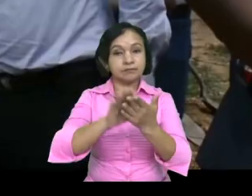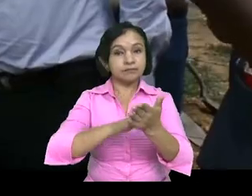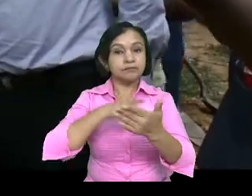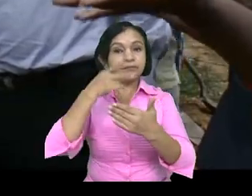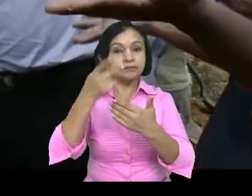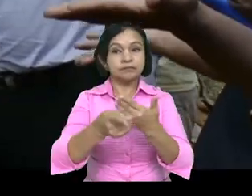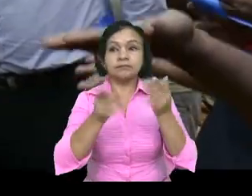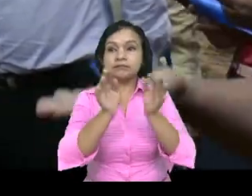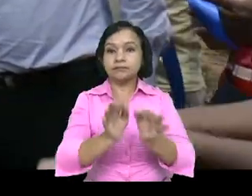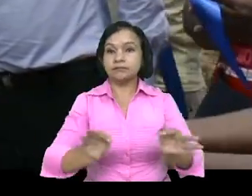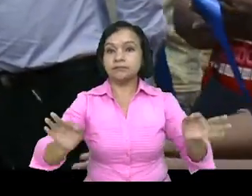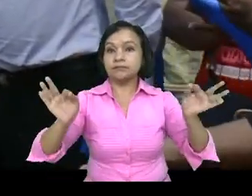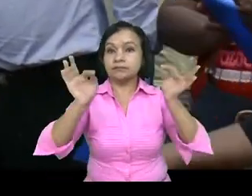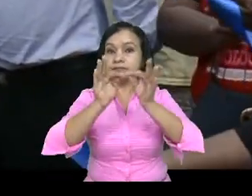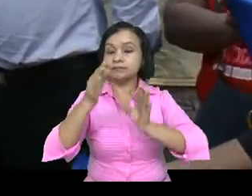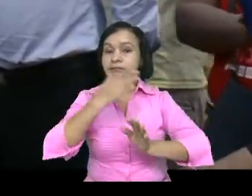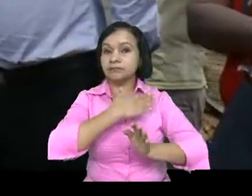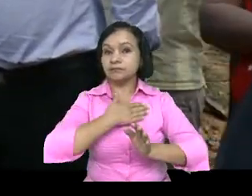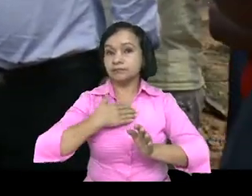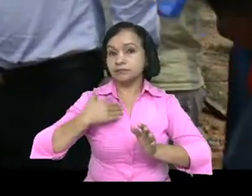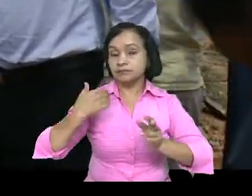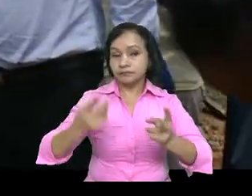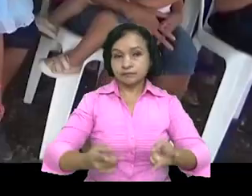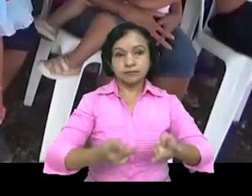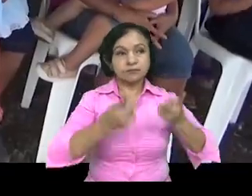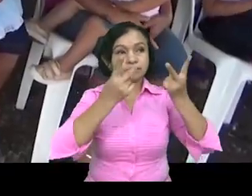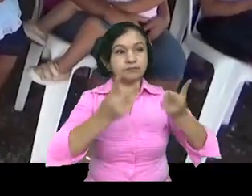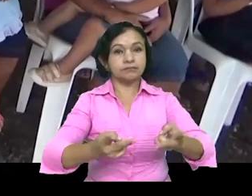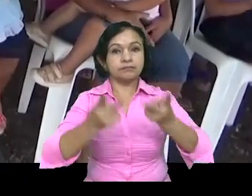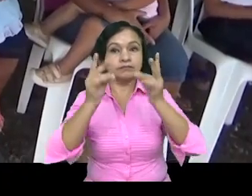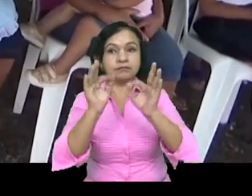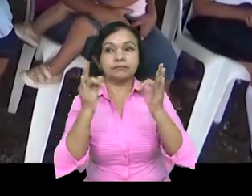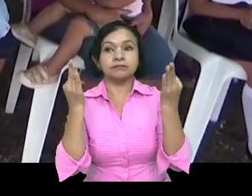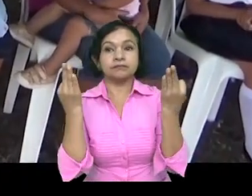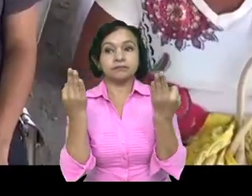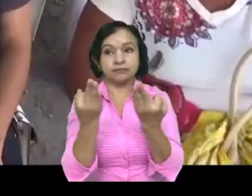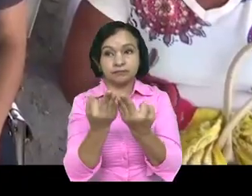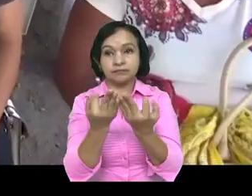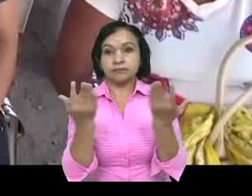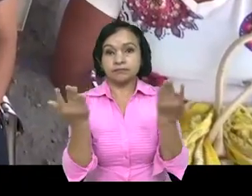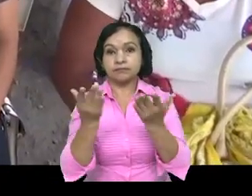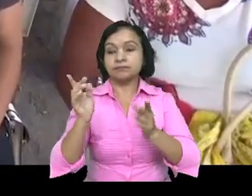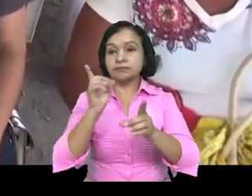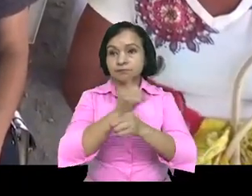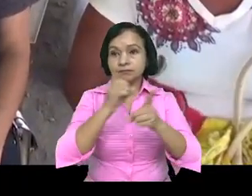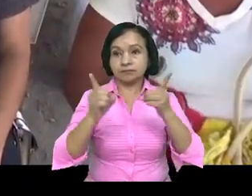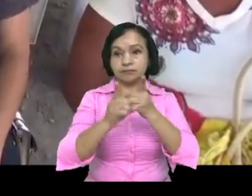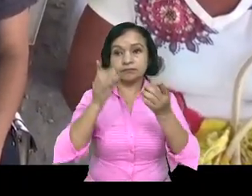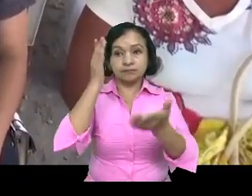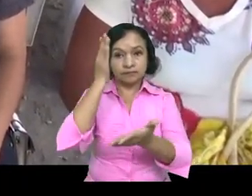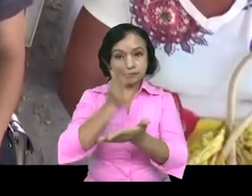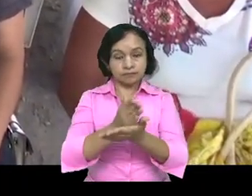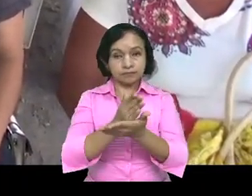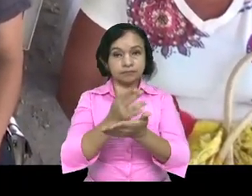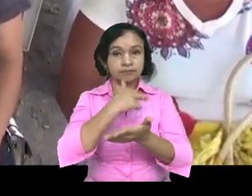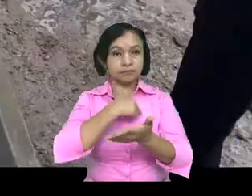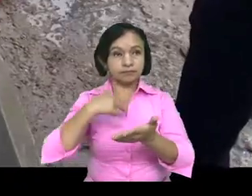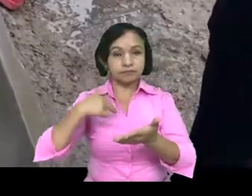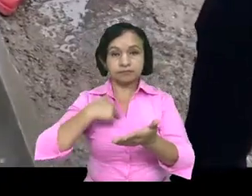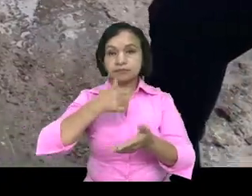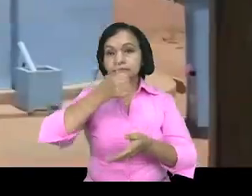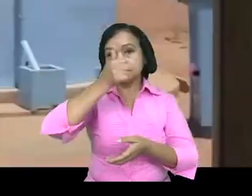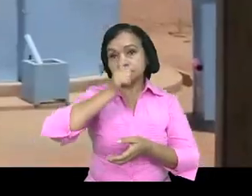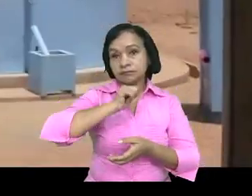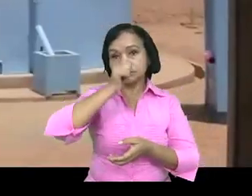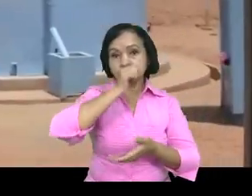fundamentales para mejorar la calidad de vida de las familias. El nuevo FICE, en cumplimiento a este mandato, ejecuta proyectos de agua potable